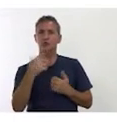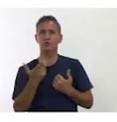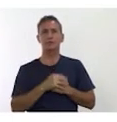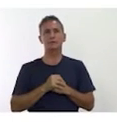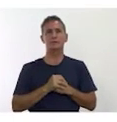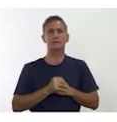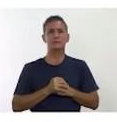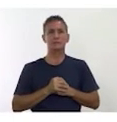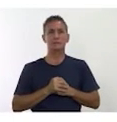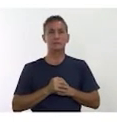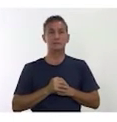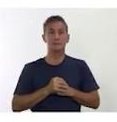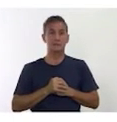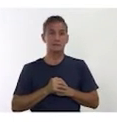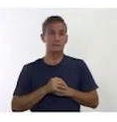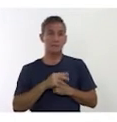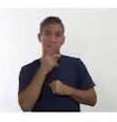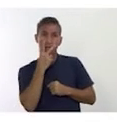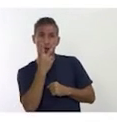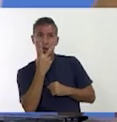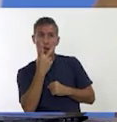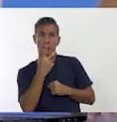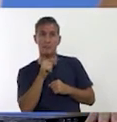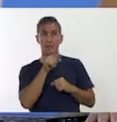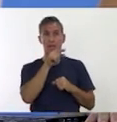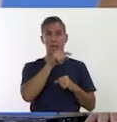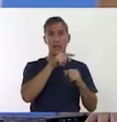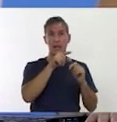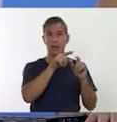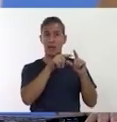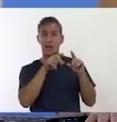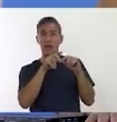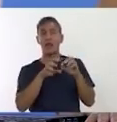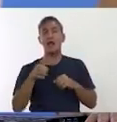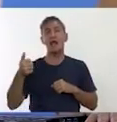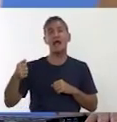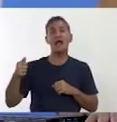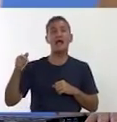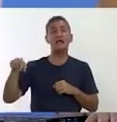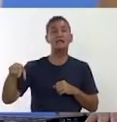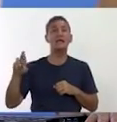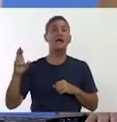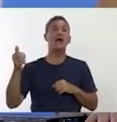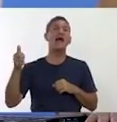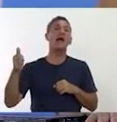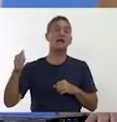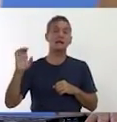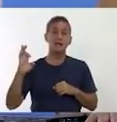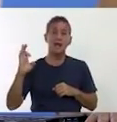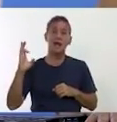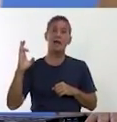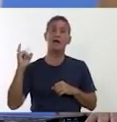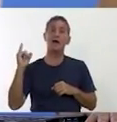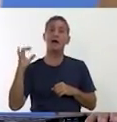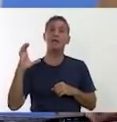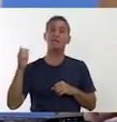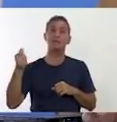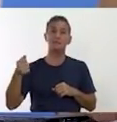311. Y en la gráfica que les mostramos a continuación, vamos a ver una gráfica